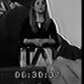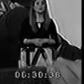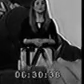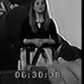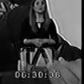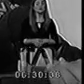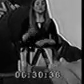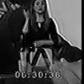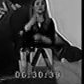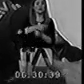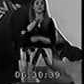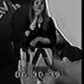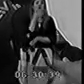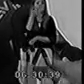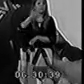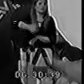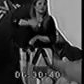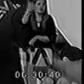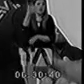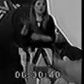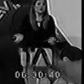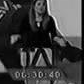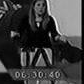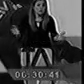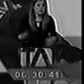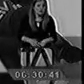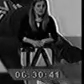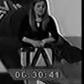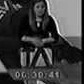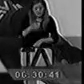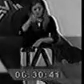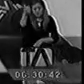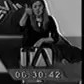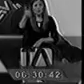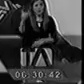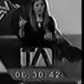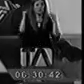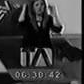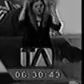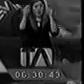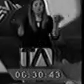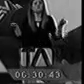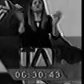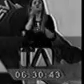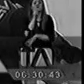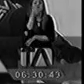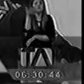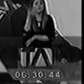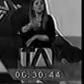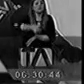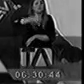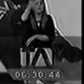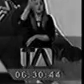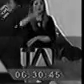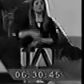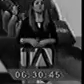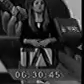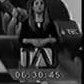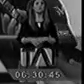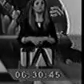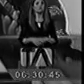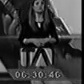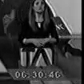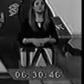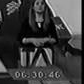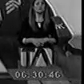La orden obviamente vino de la autoridad máxima, del comandante en jefe supremo, que siempre sigo el comandante máximo de las Fuerzas Armadas. ¿Usted lo